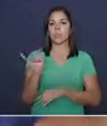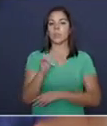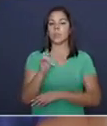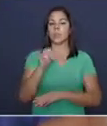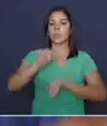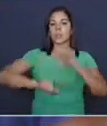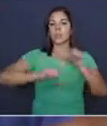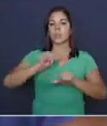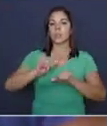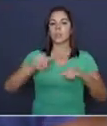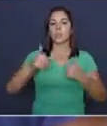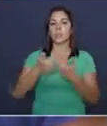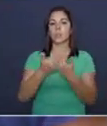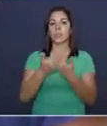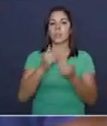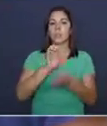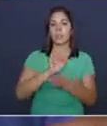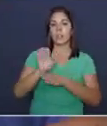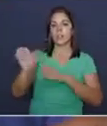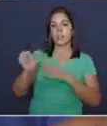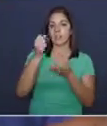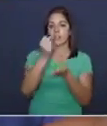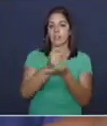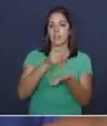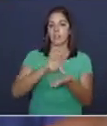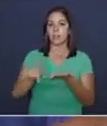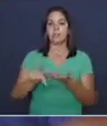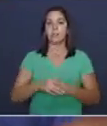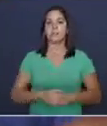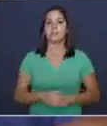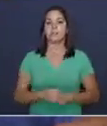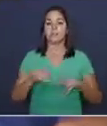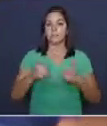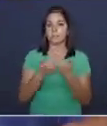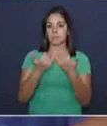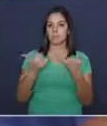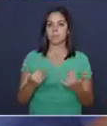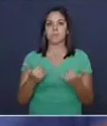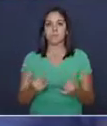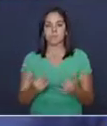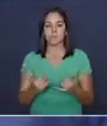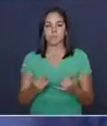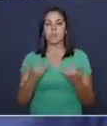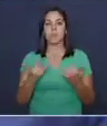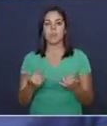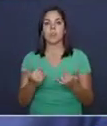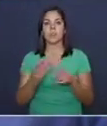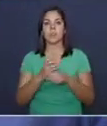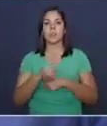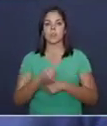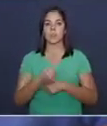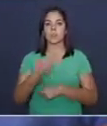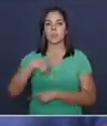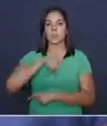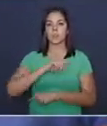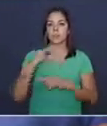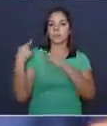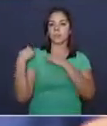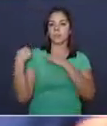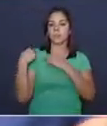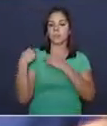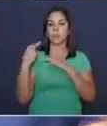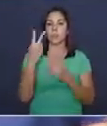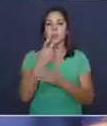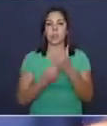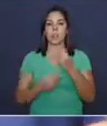como en la lucha contra la evasión fiscal, lo estamos enfrentando. Estamos haciendo lo que nos corresponde en